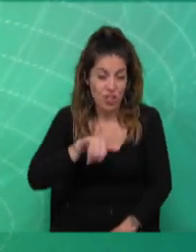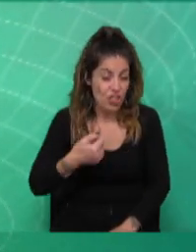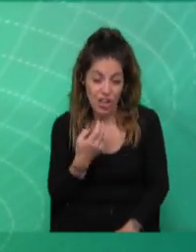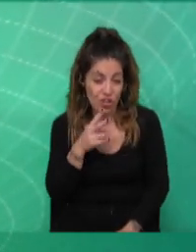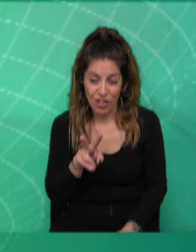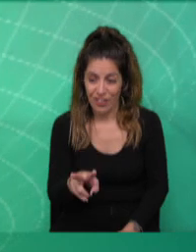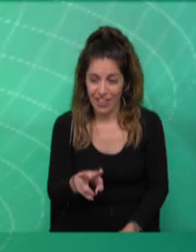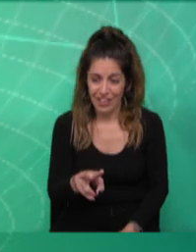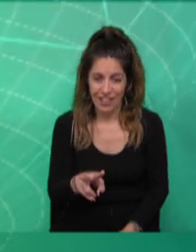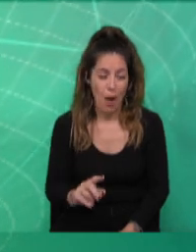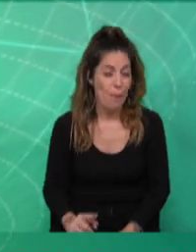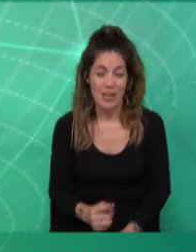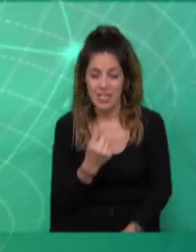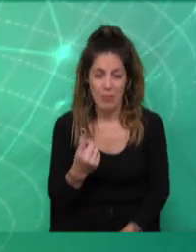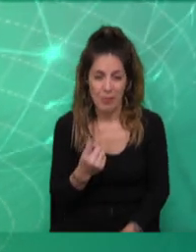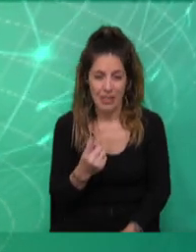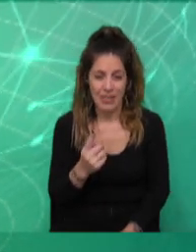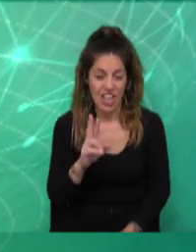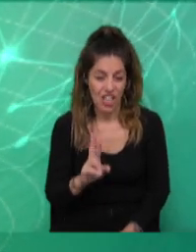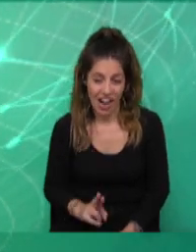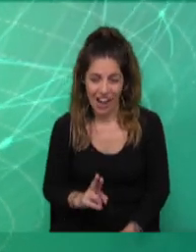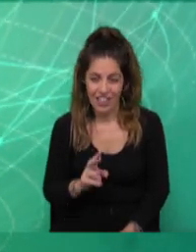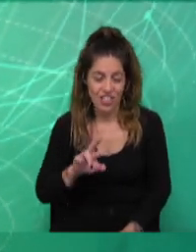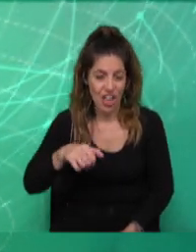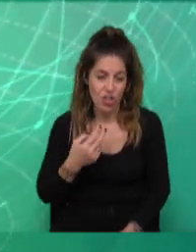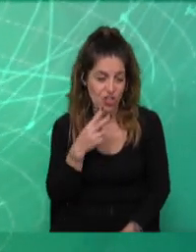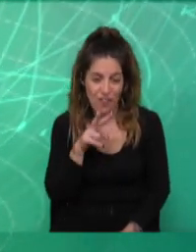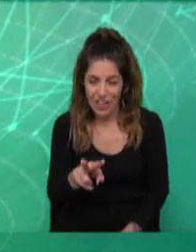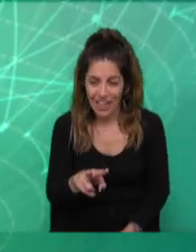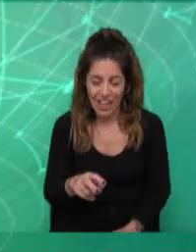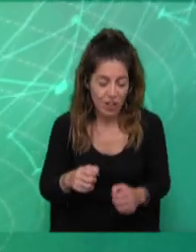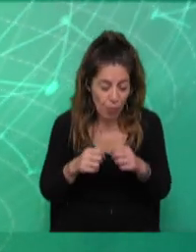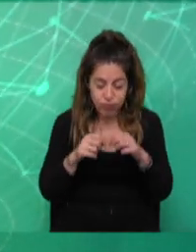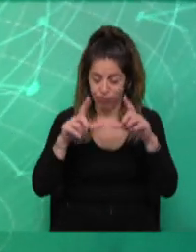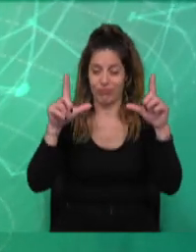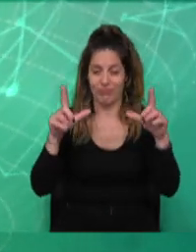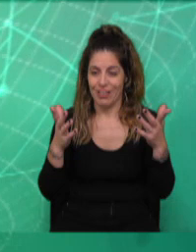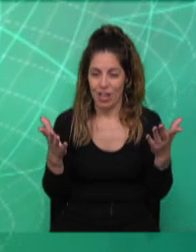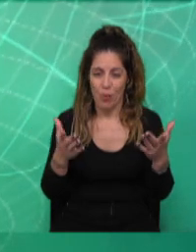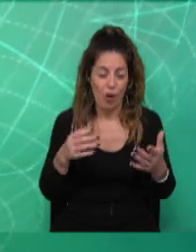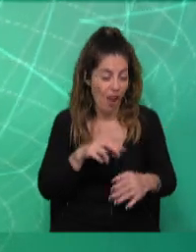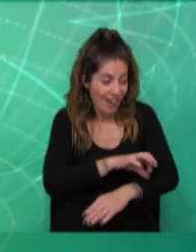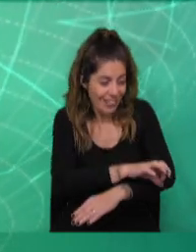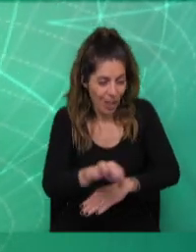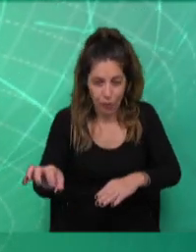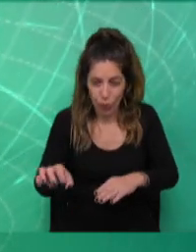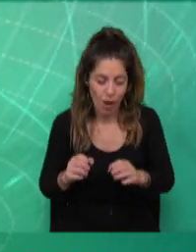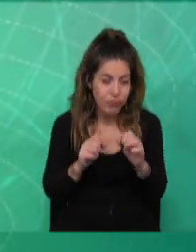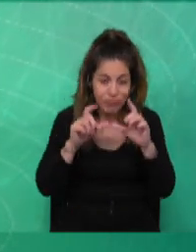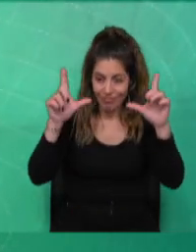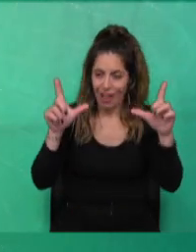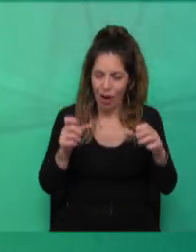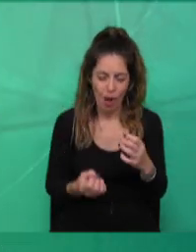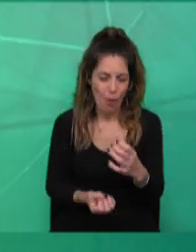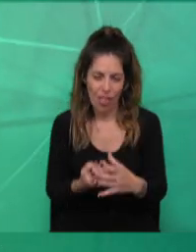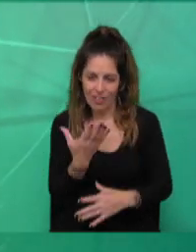ve y principalmente en Shanghai eso ya no se ve quedó deslumbrado con con la arquitectura quedó deslumbrado con con la